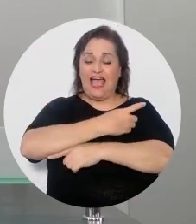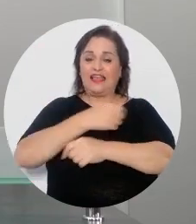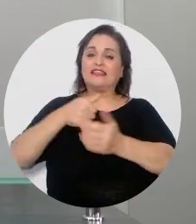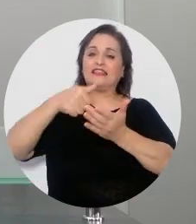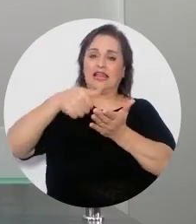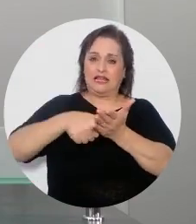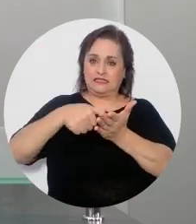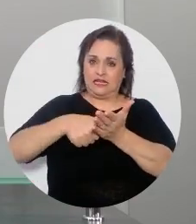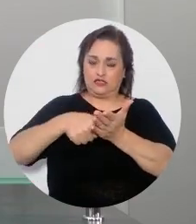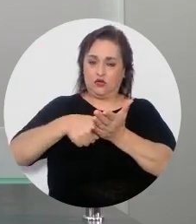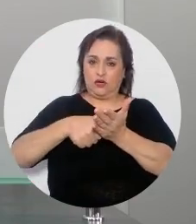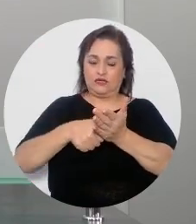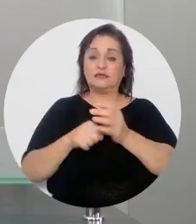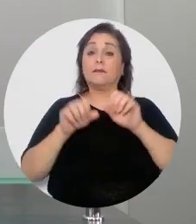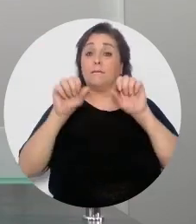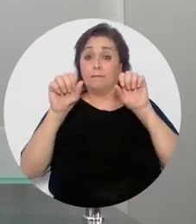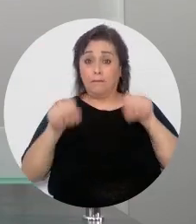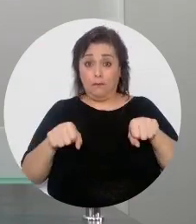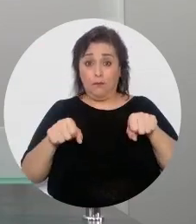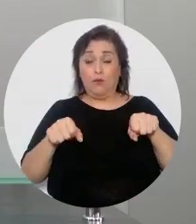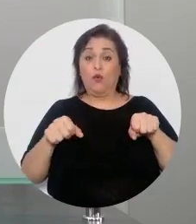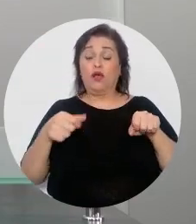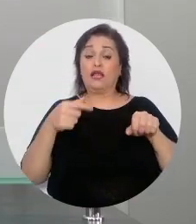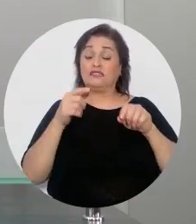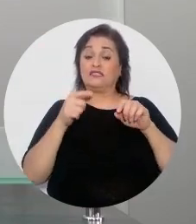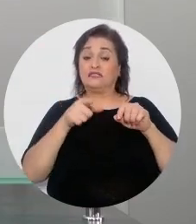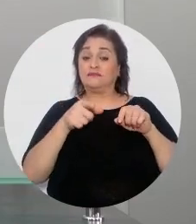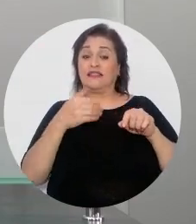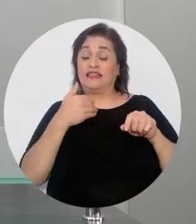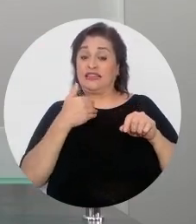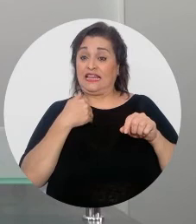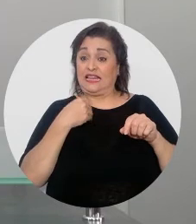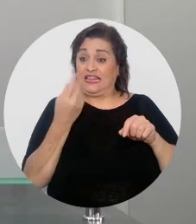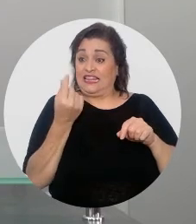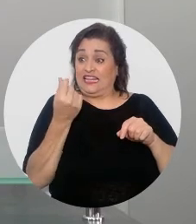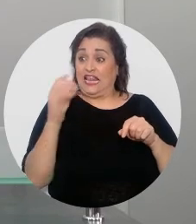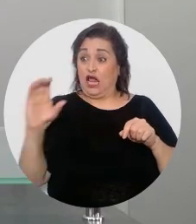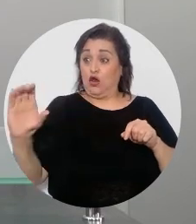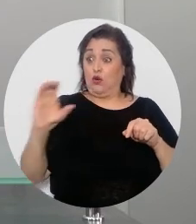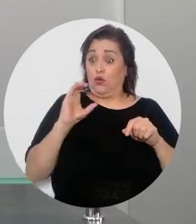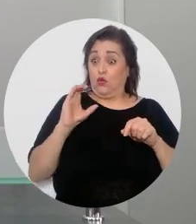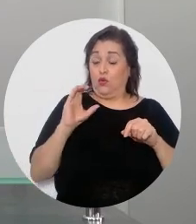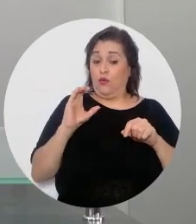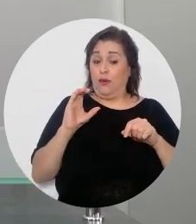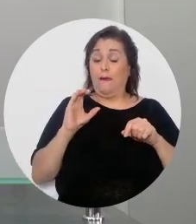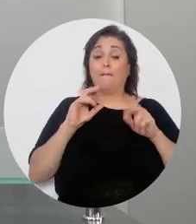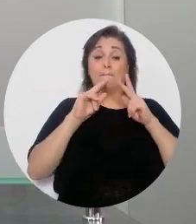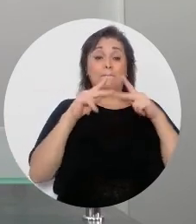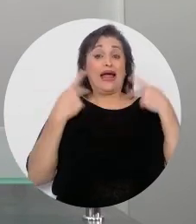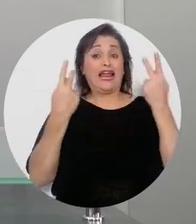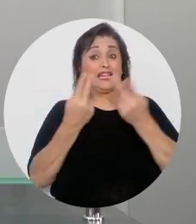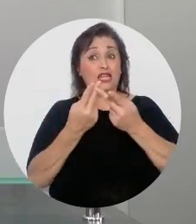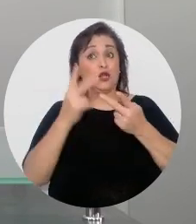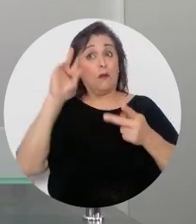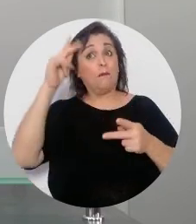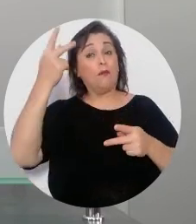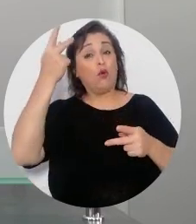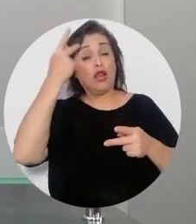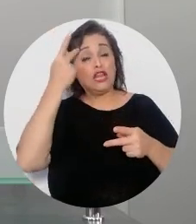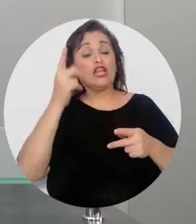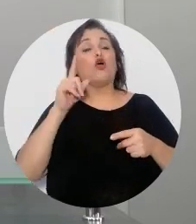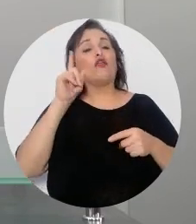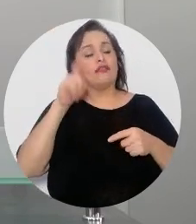de la elección. Para eso, para poder acceder a ese reembolso, los partidos deben